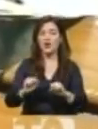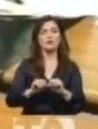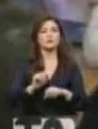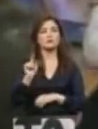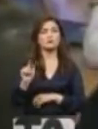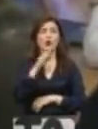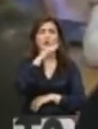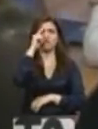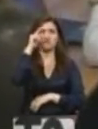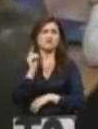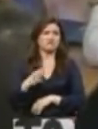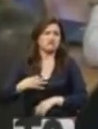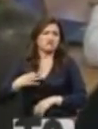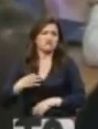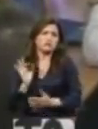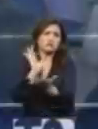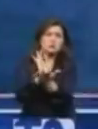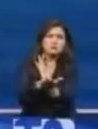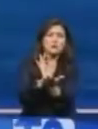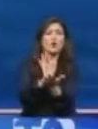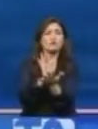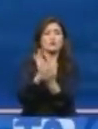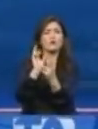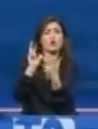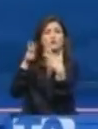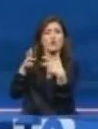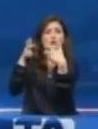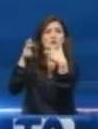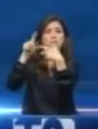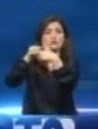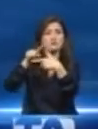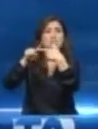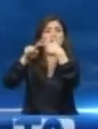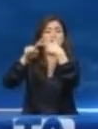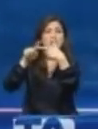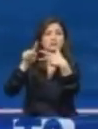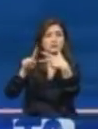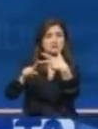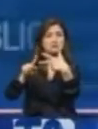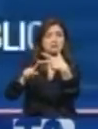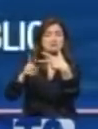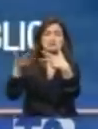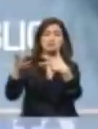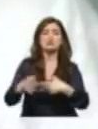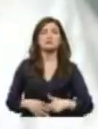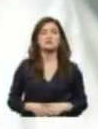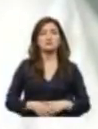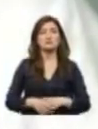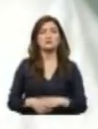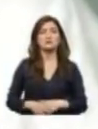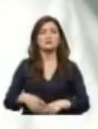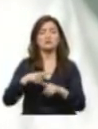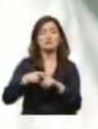forma voluntaria vía videoconferencia dentro de los casos Singe, intermediación petrolera y deuda pública. Y otros